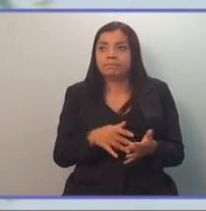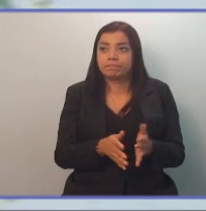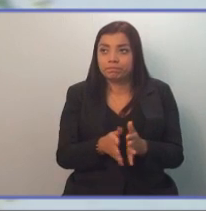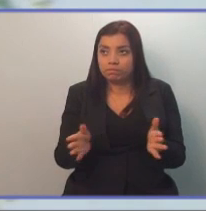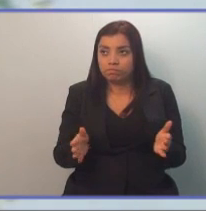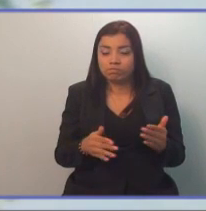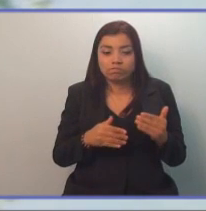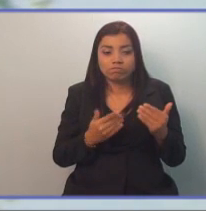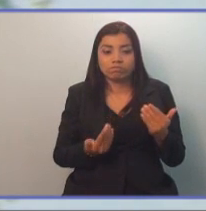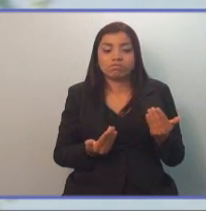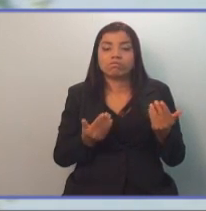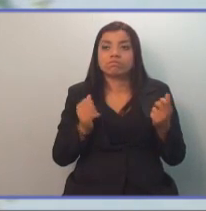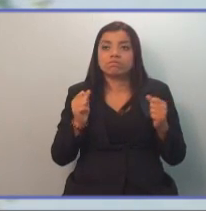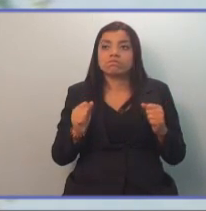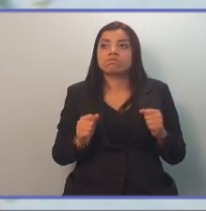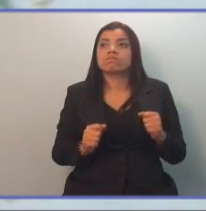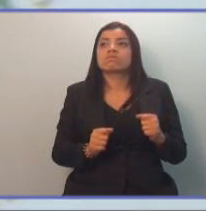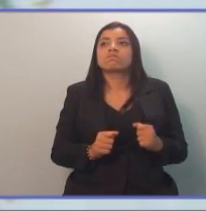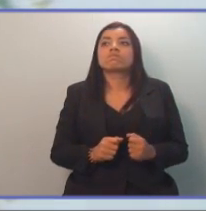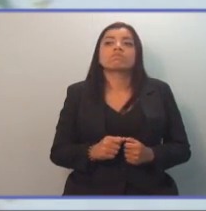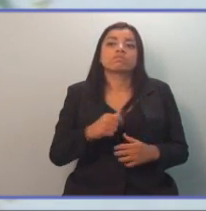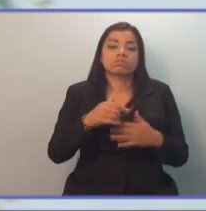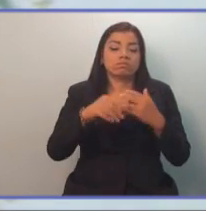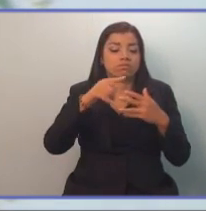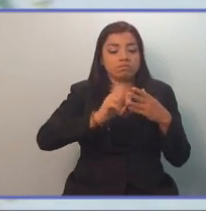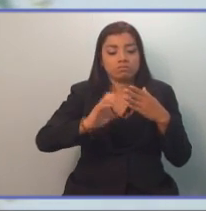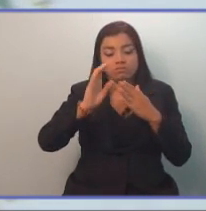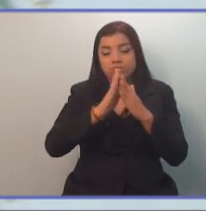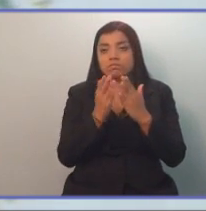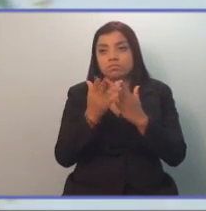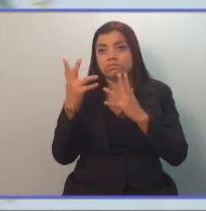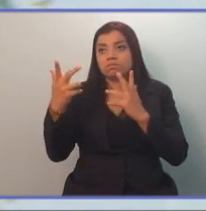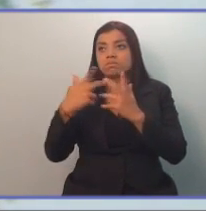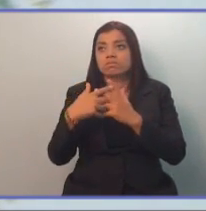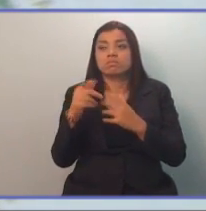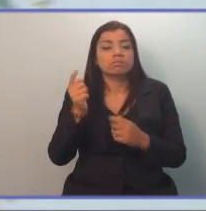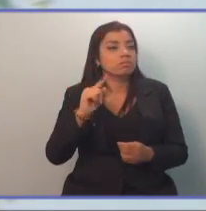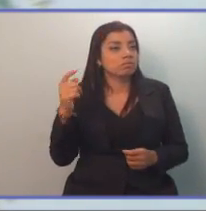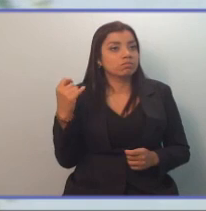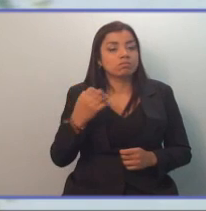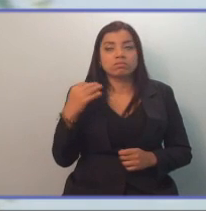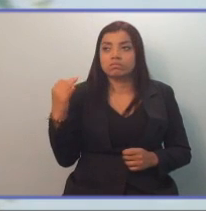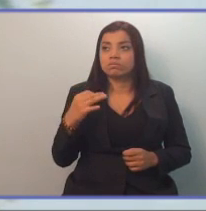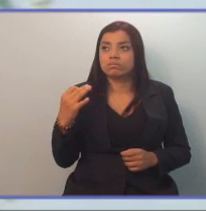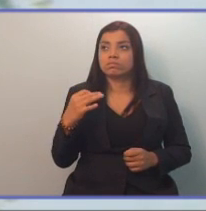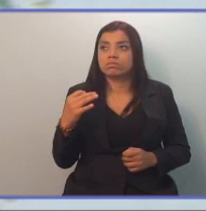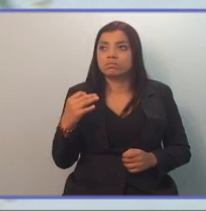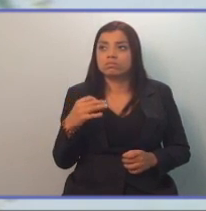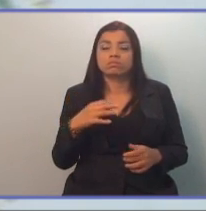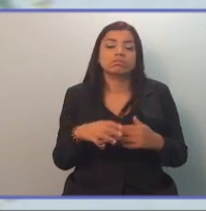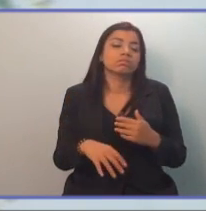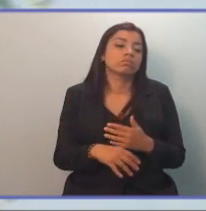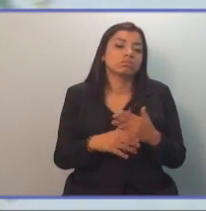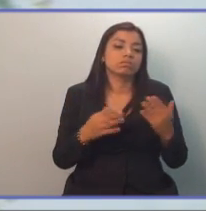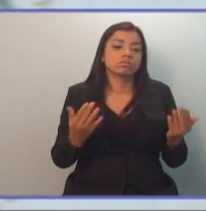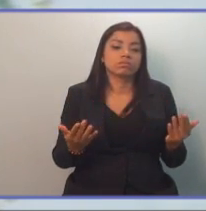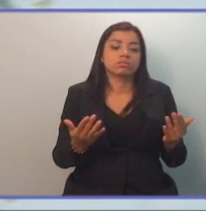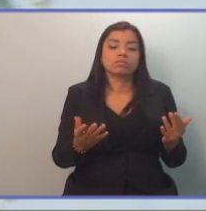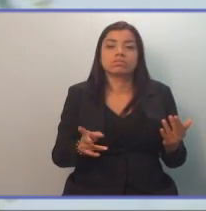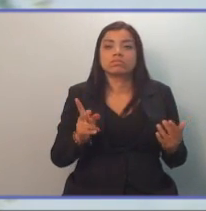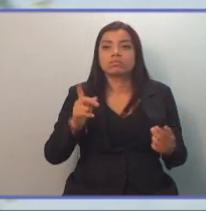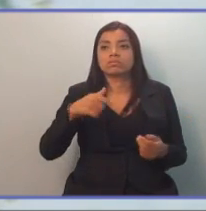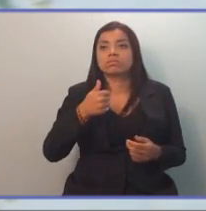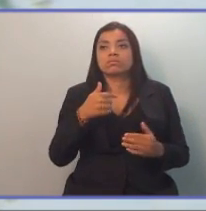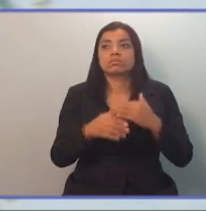Así que la base fue constitucional. No había necesidad de irse a